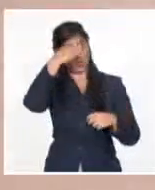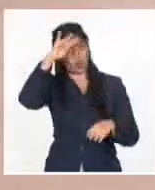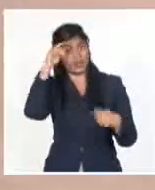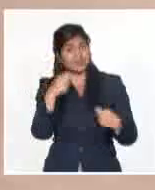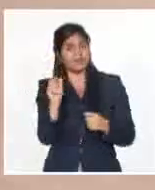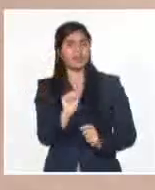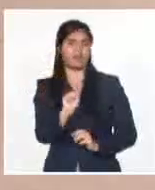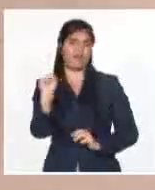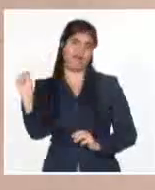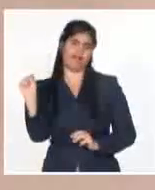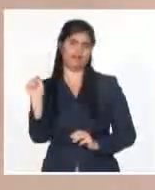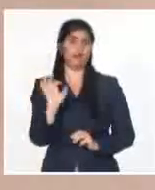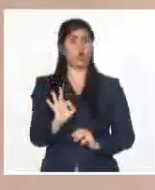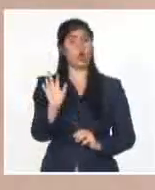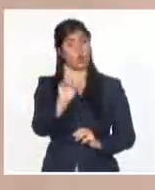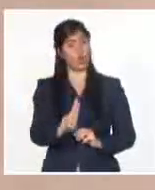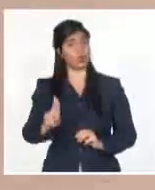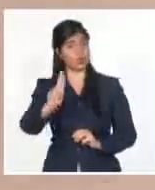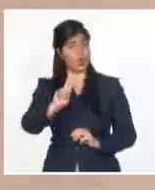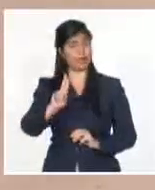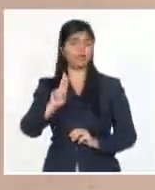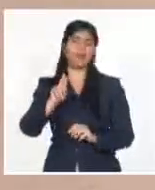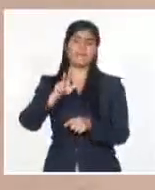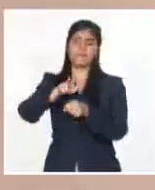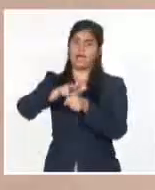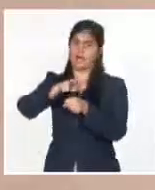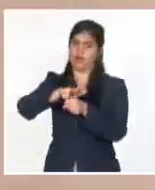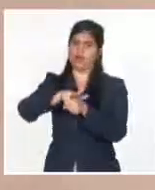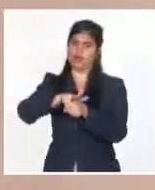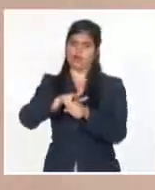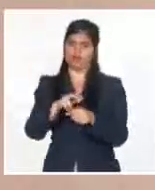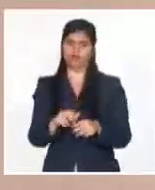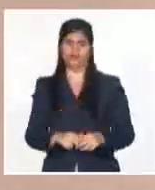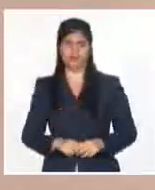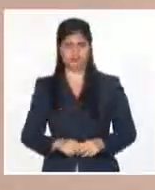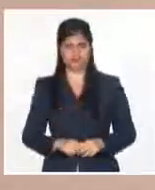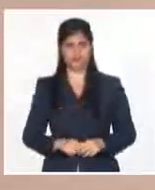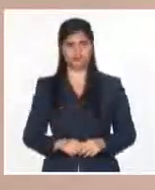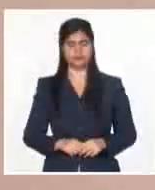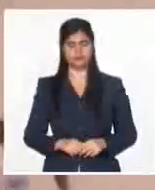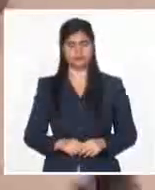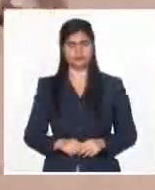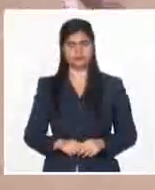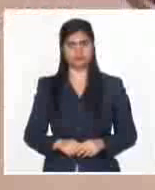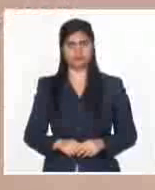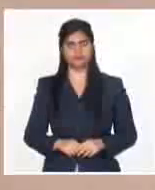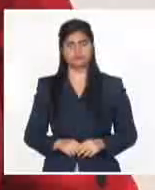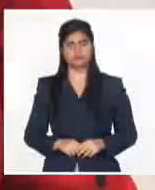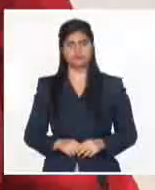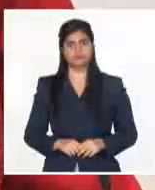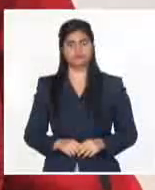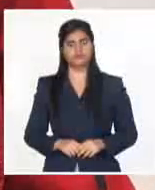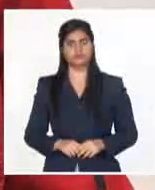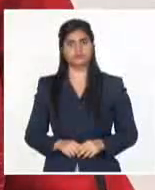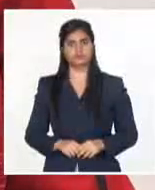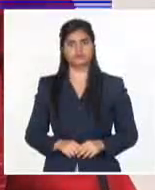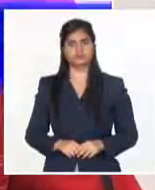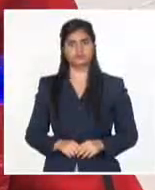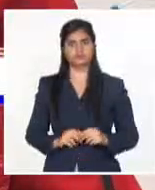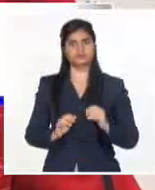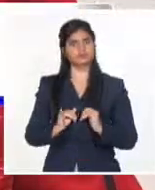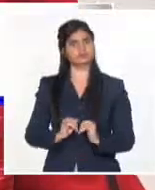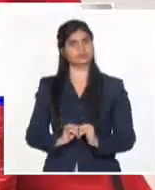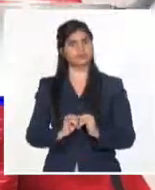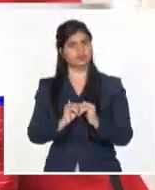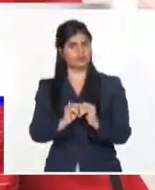una victoria de Uruguay ante Paraguay y que esta les permita clasificar por mejor diferencia de goles a favor y en contra. Desde el Gimnasio